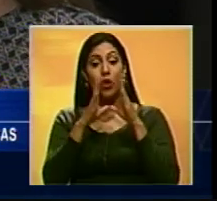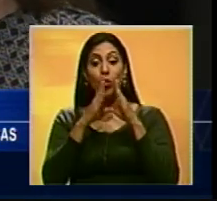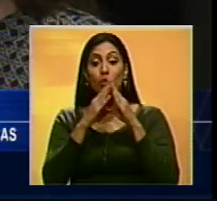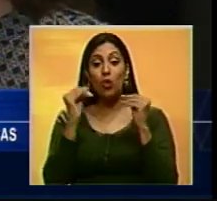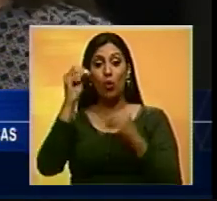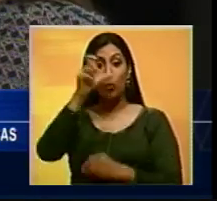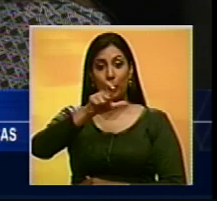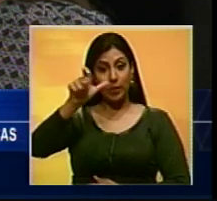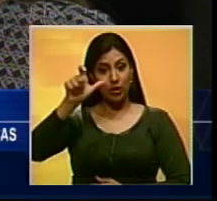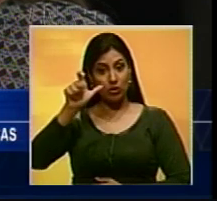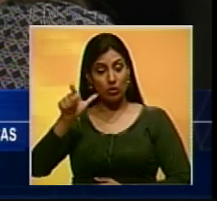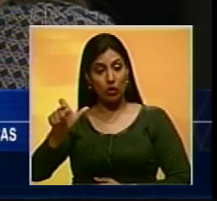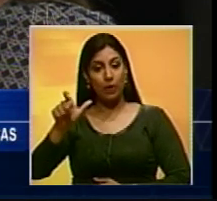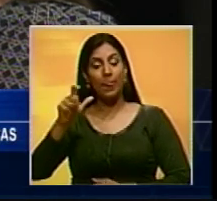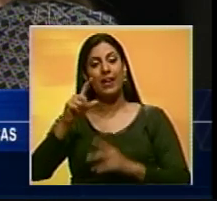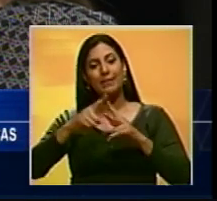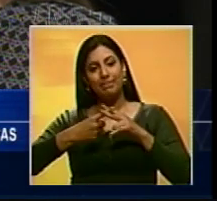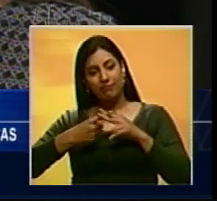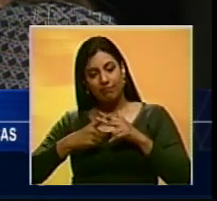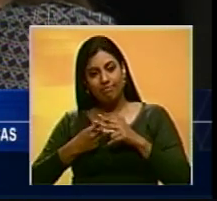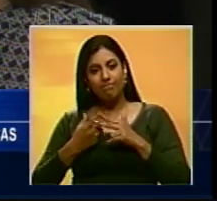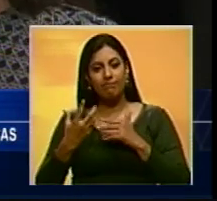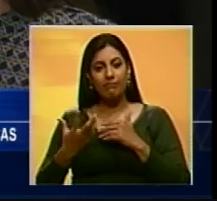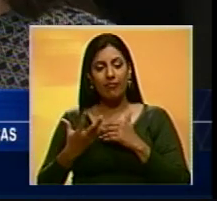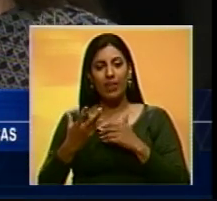el público, talleres